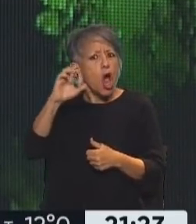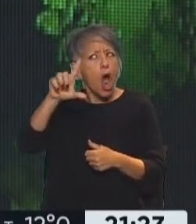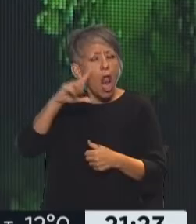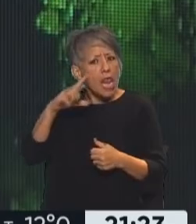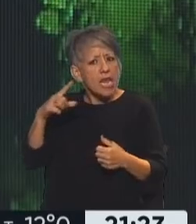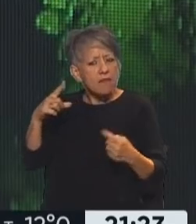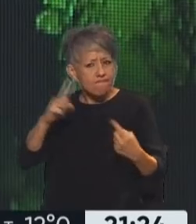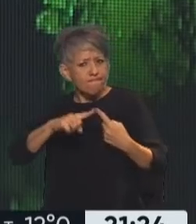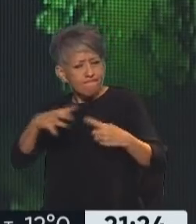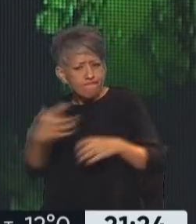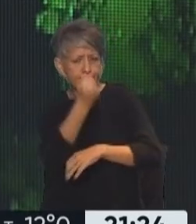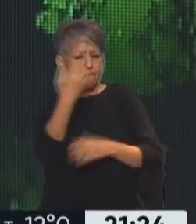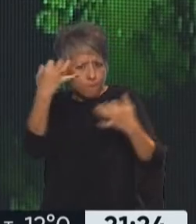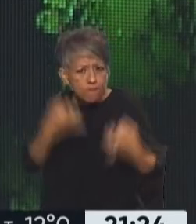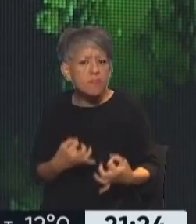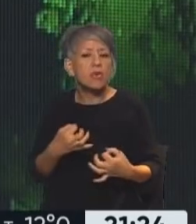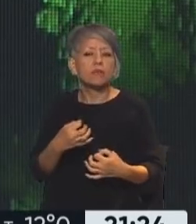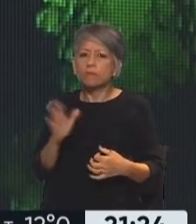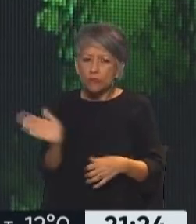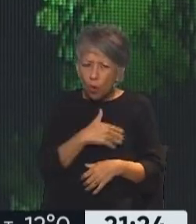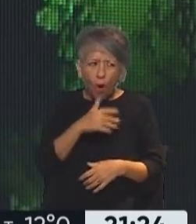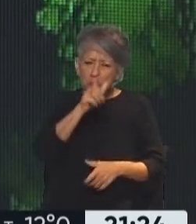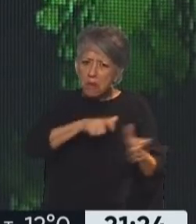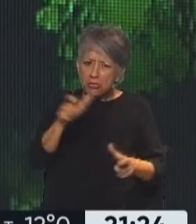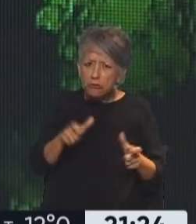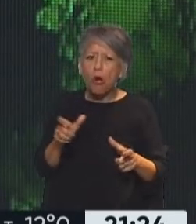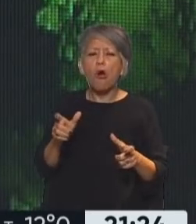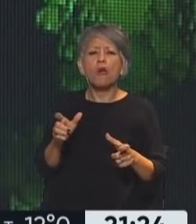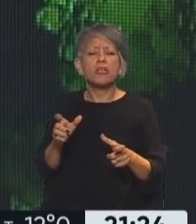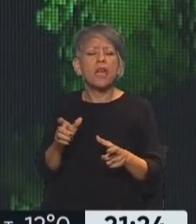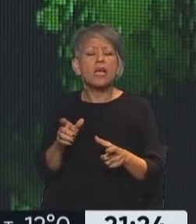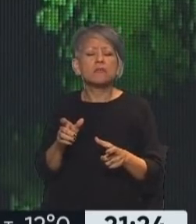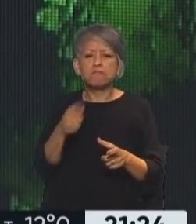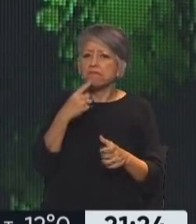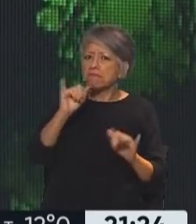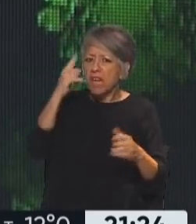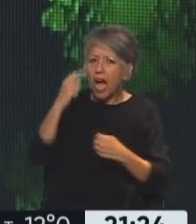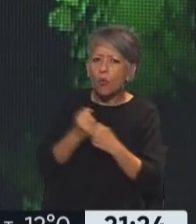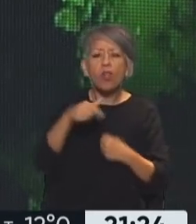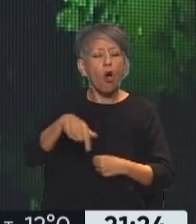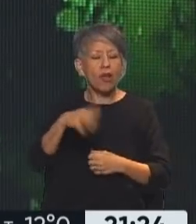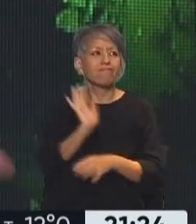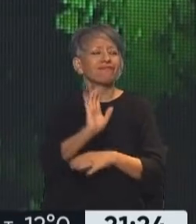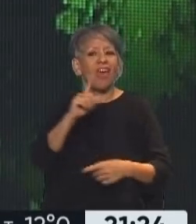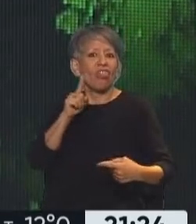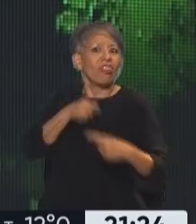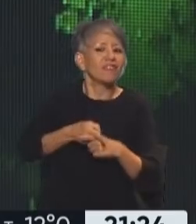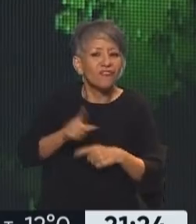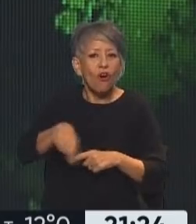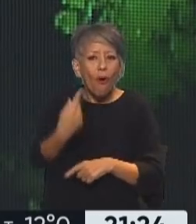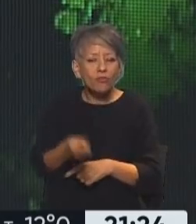a decir, es la mirada que mantenían tanto propios como ajenos y ahora tiene otro desafío pensando que tiene